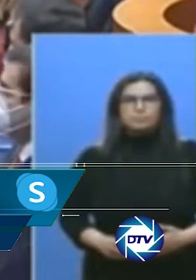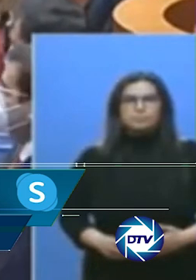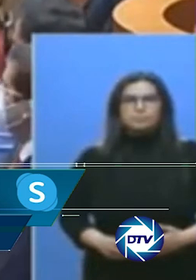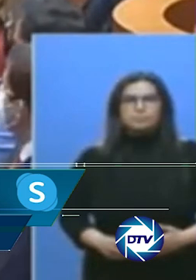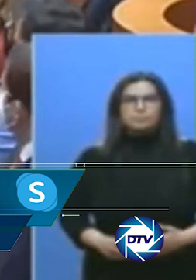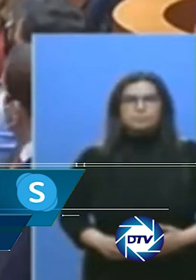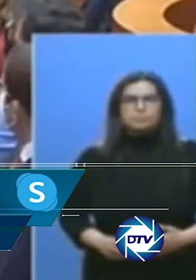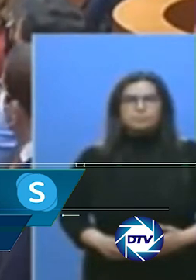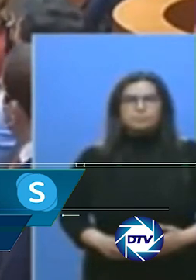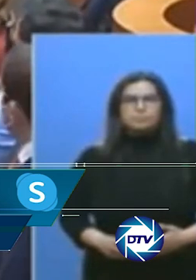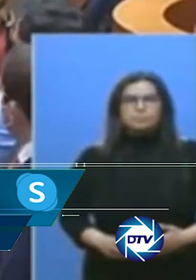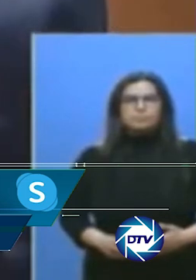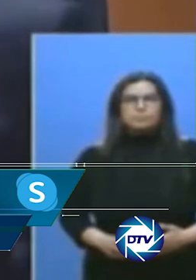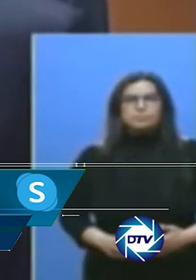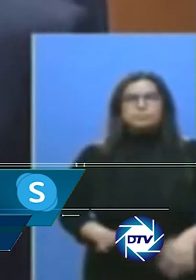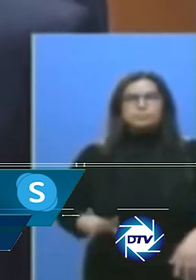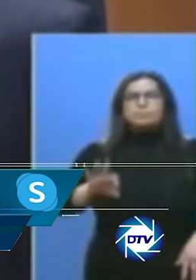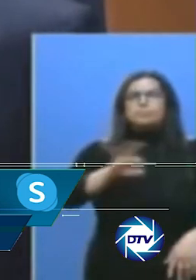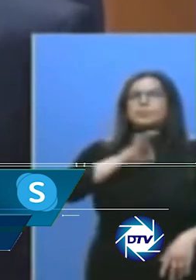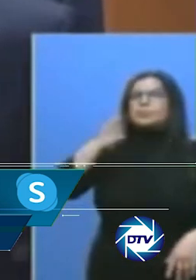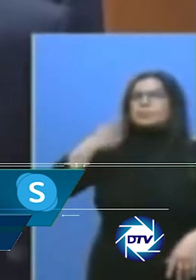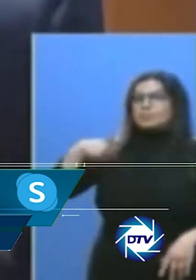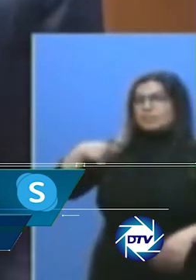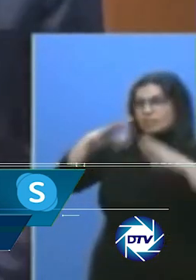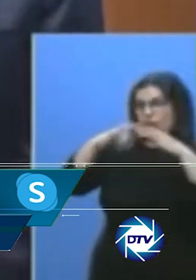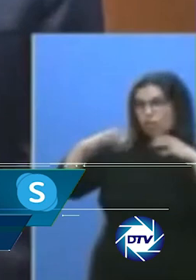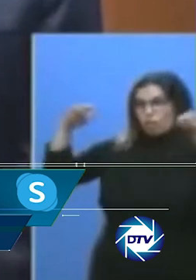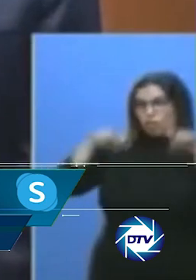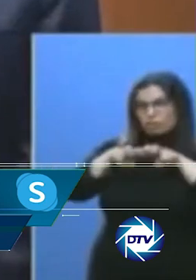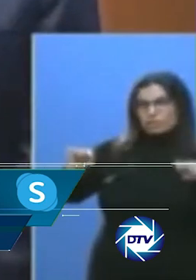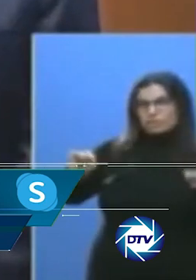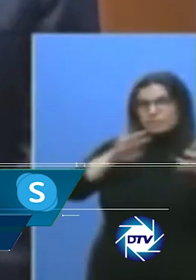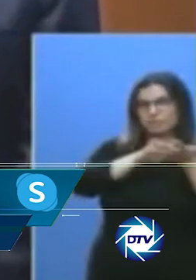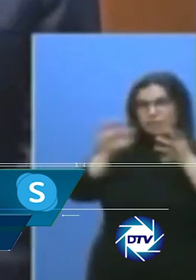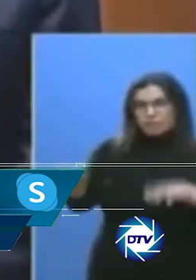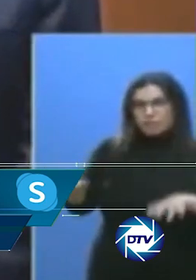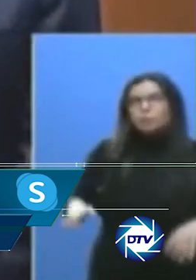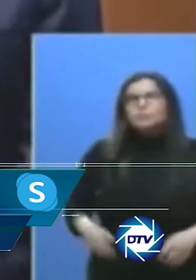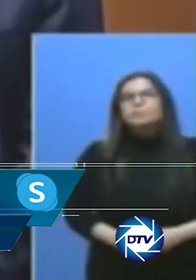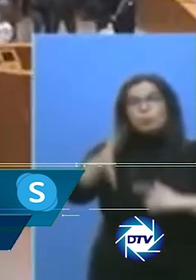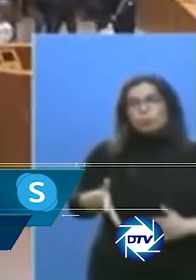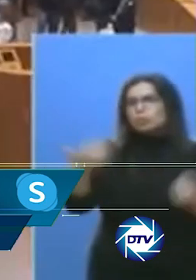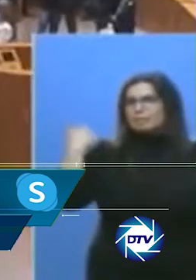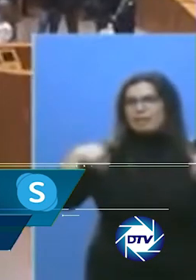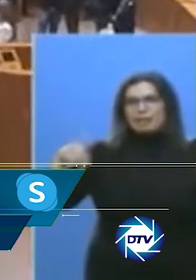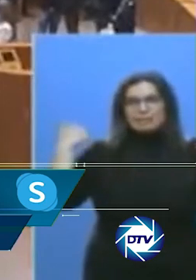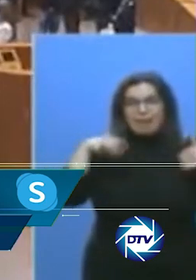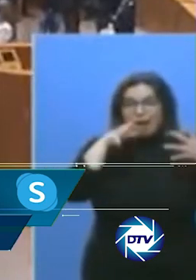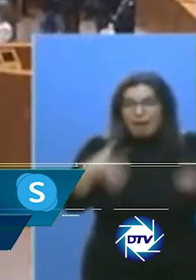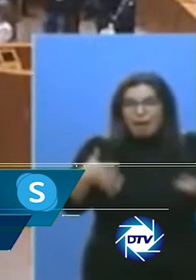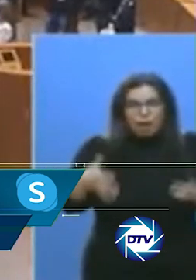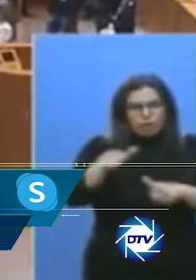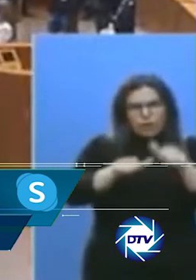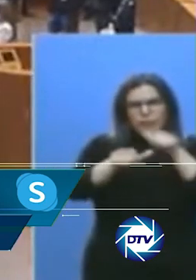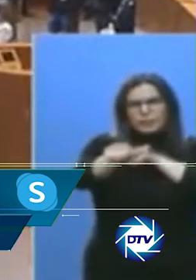lo ha repetido durante las últimas semanas es llegar a un pacto en el que gobierne la lista más votada y esto supone dejar de lado tanto a podemos como a box es